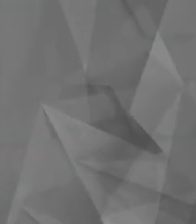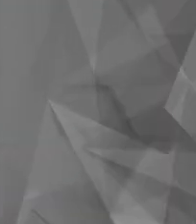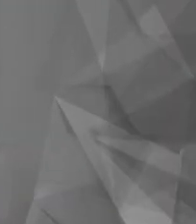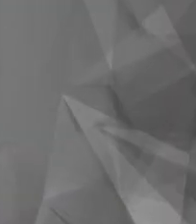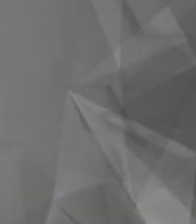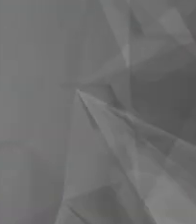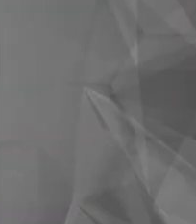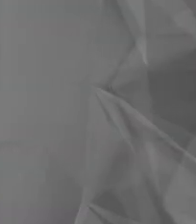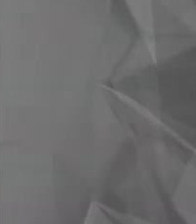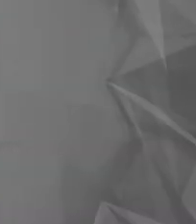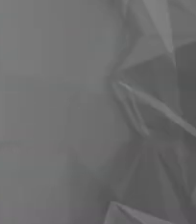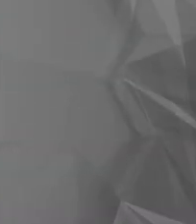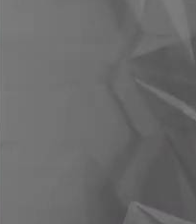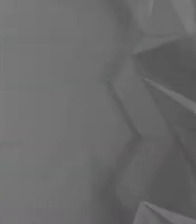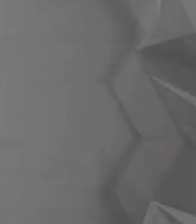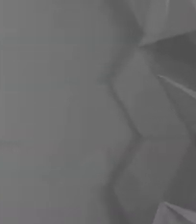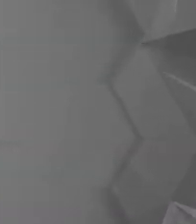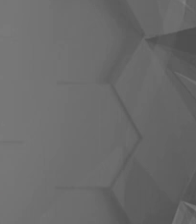¡Gracias!